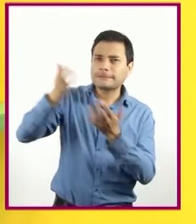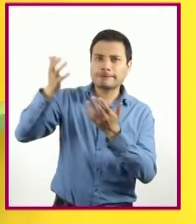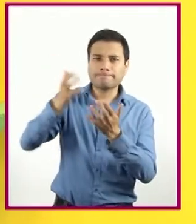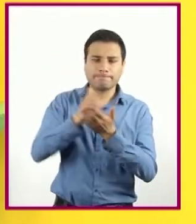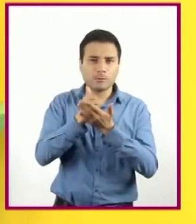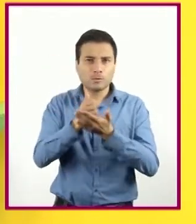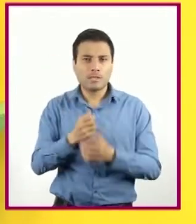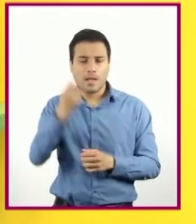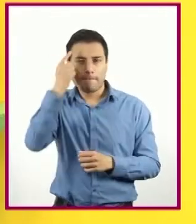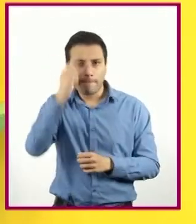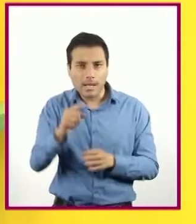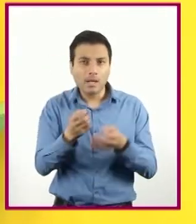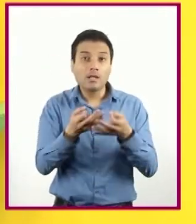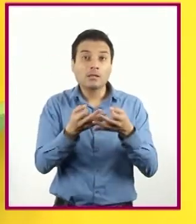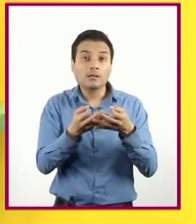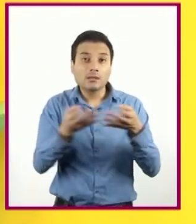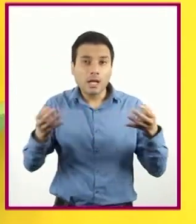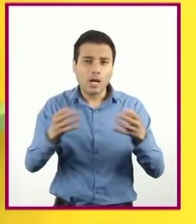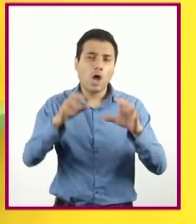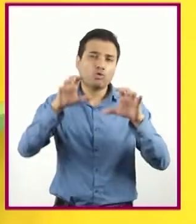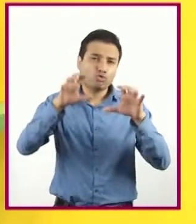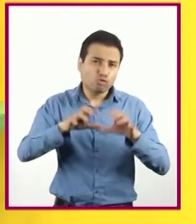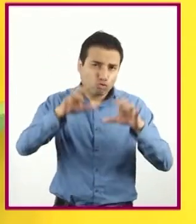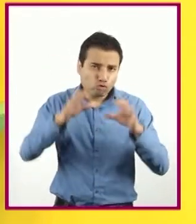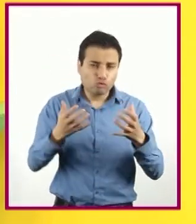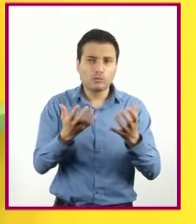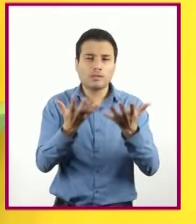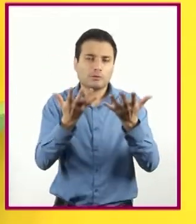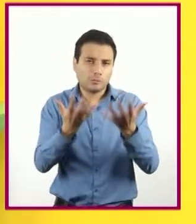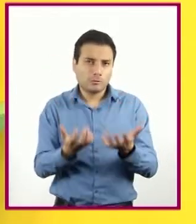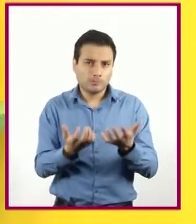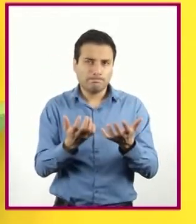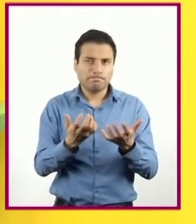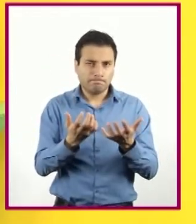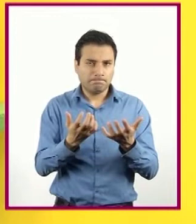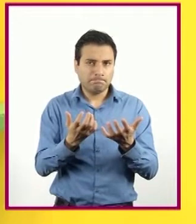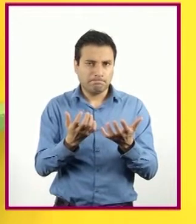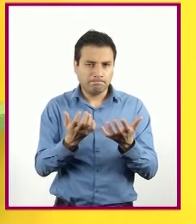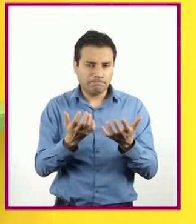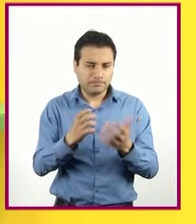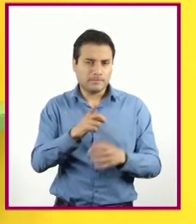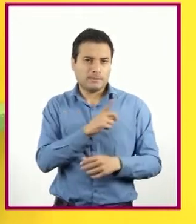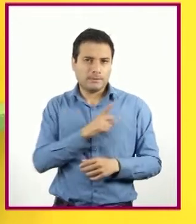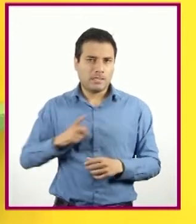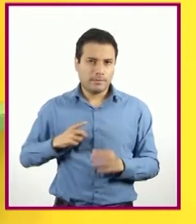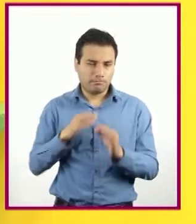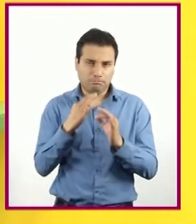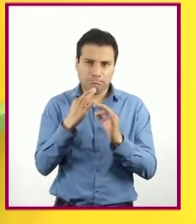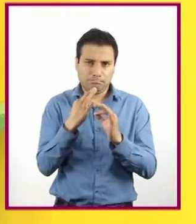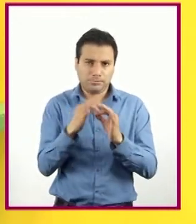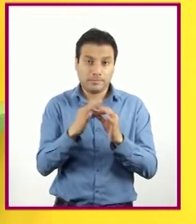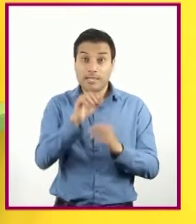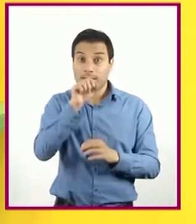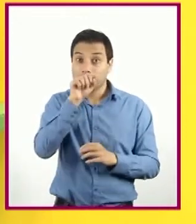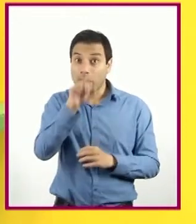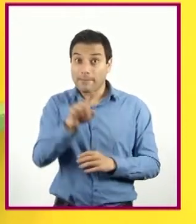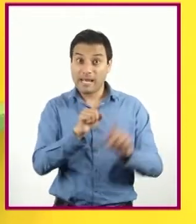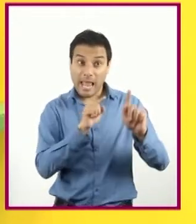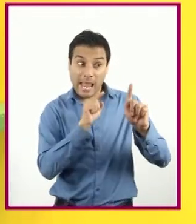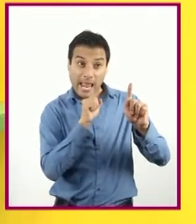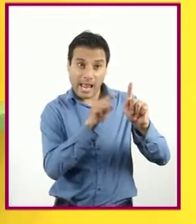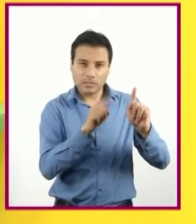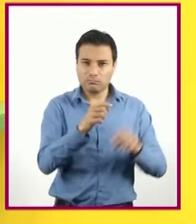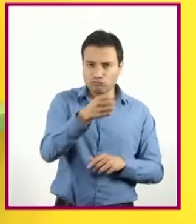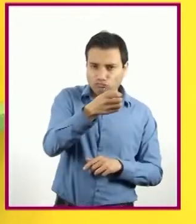tuviera sus periodos de lluvia y sequía, así como de mantener el orden de sus